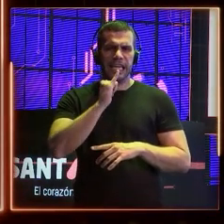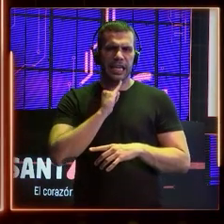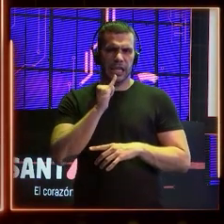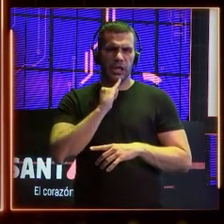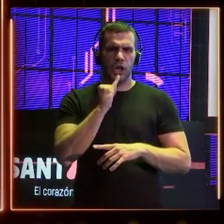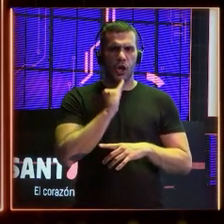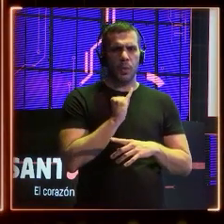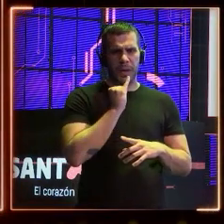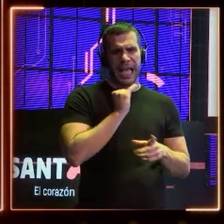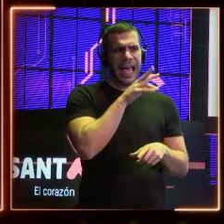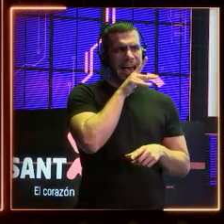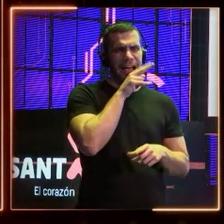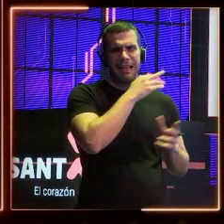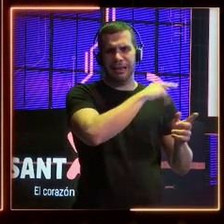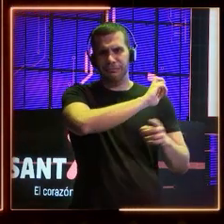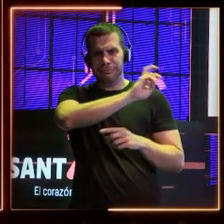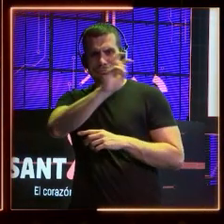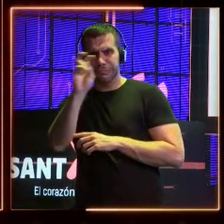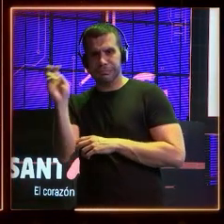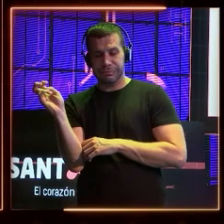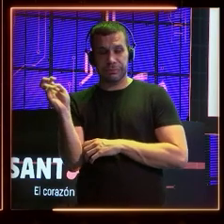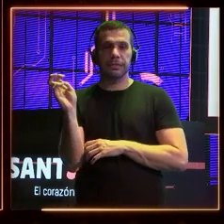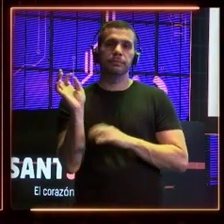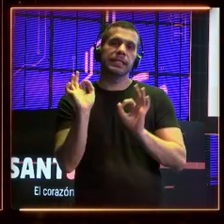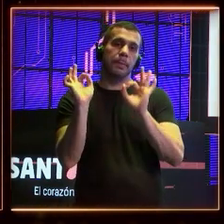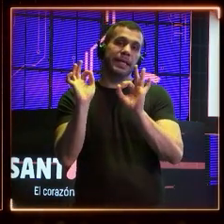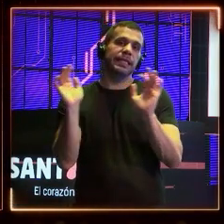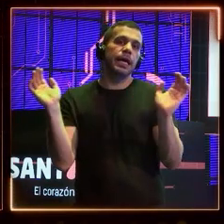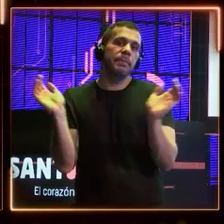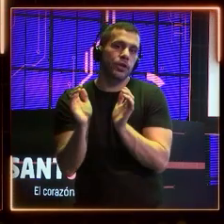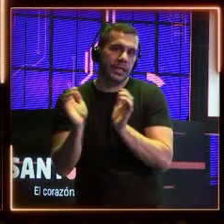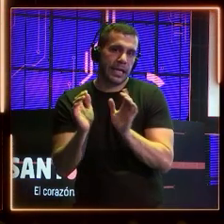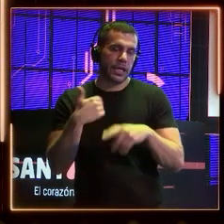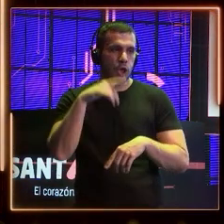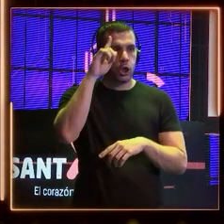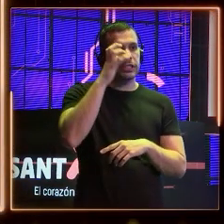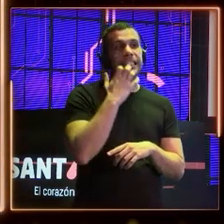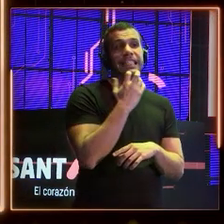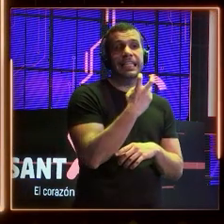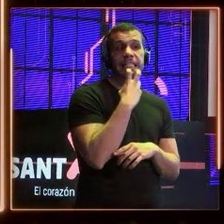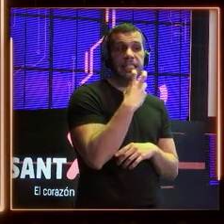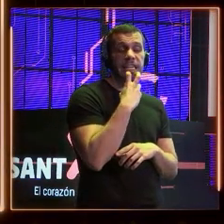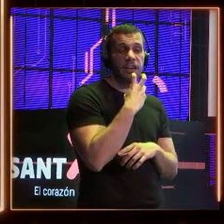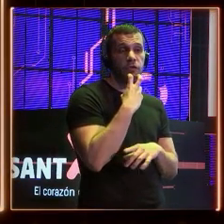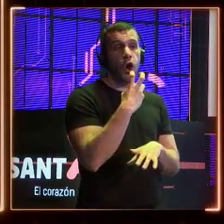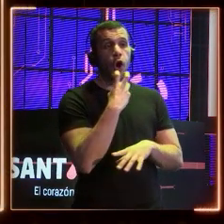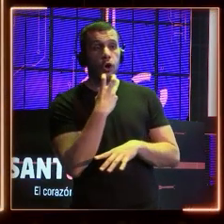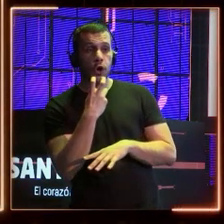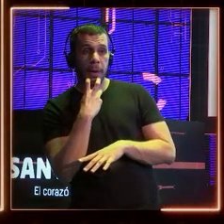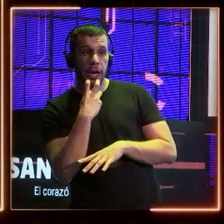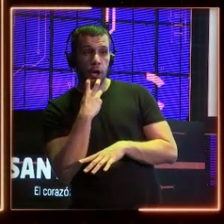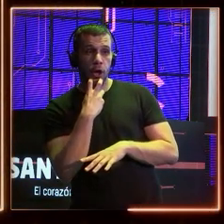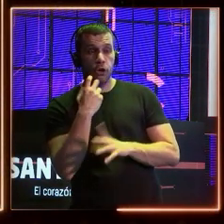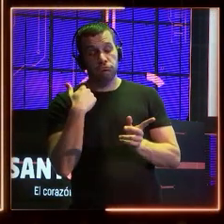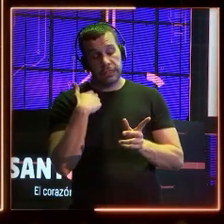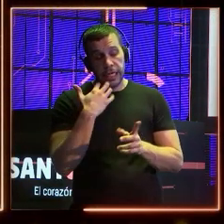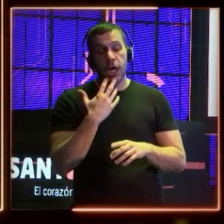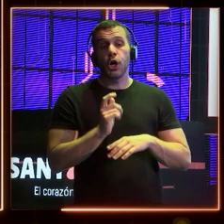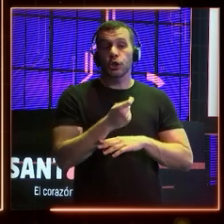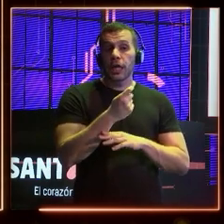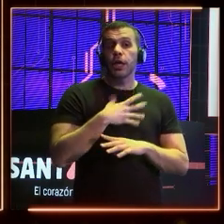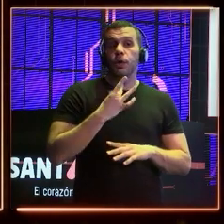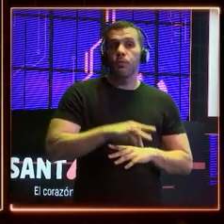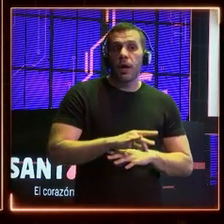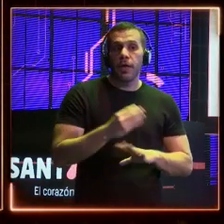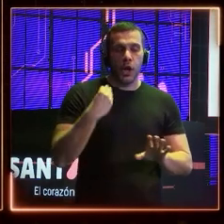ellos absolutamente minoritario no me preguntéis por el silvo gomero no sé si lo vamos a conseguir pero si lo podemos conseguir también lo vamos a